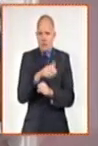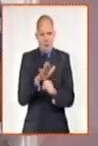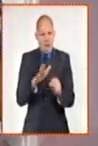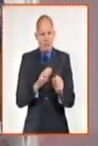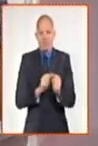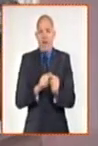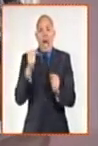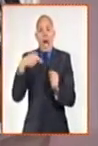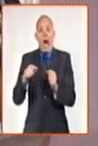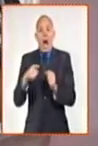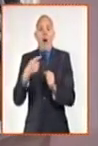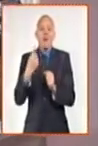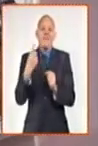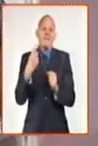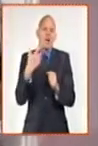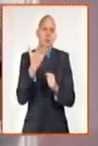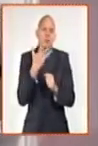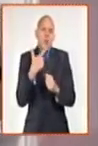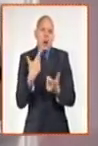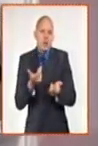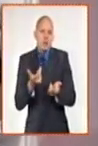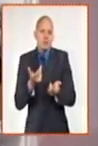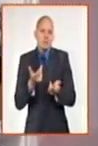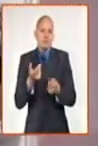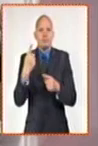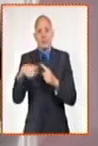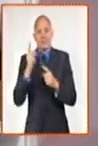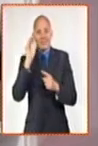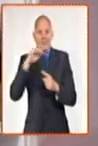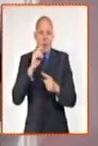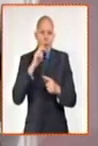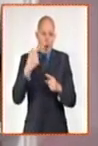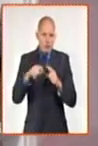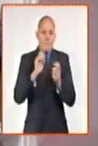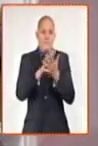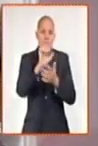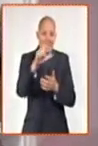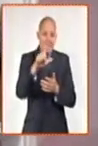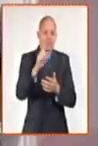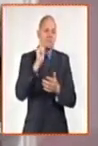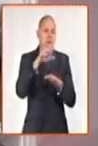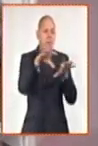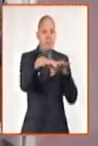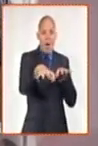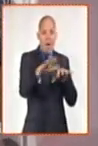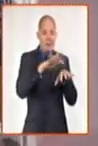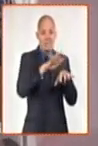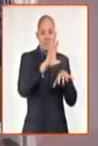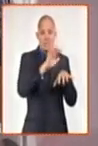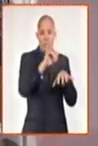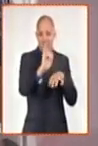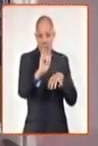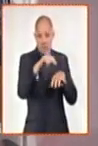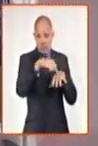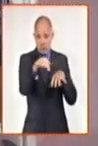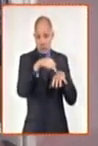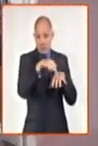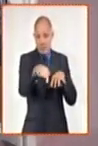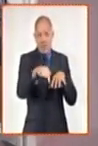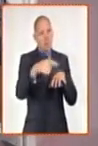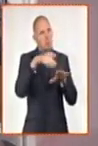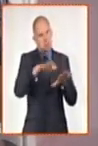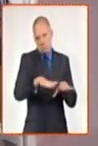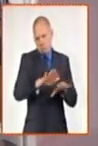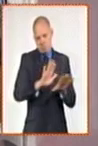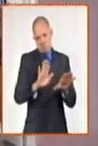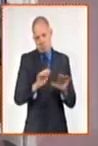fuera de servicio en estos momentos con posibilidades de entrar, porque tenemos la unidad 6 y 7 de Mariel que no tienen posibilidad de entrar en corto plazo.